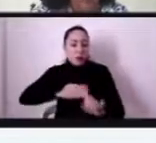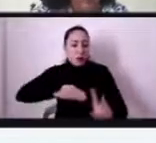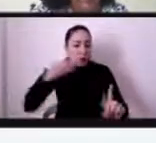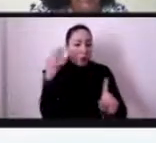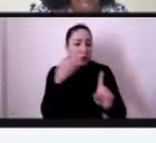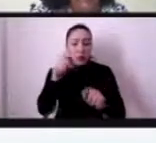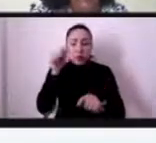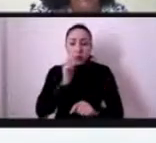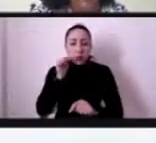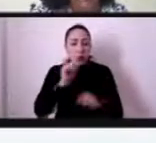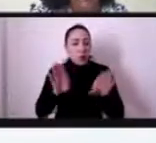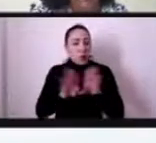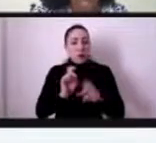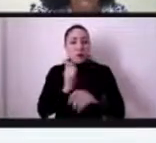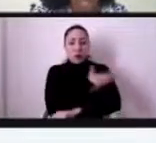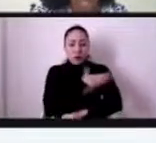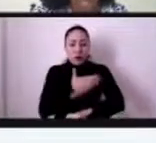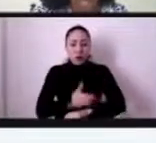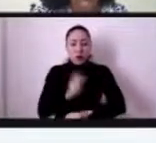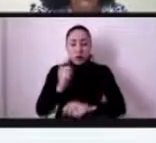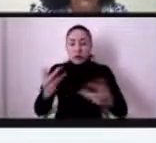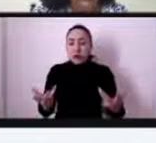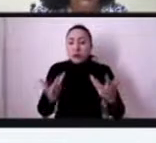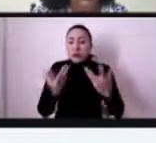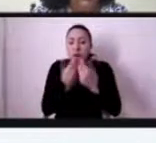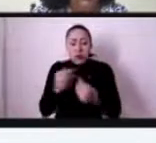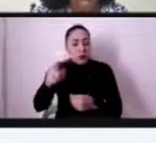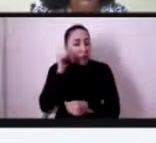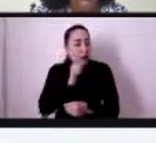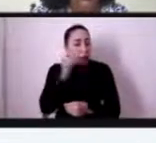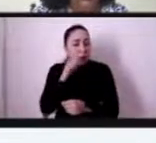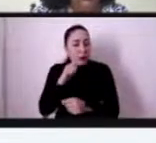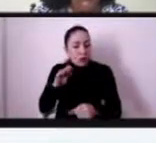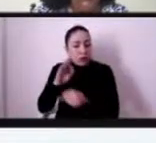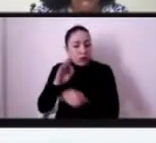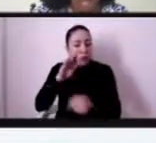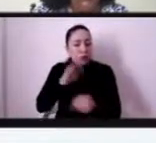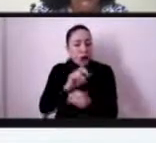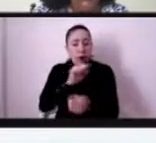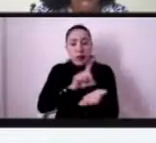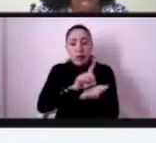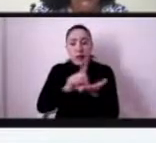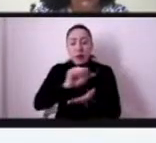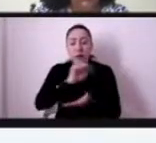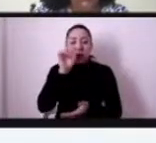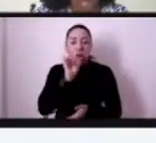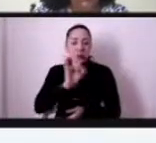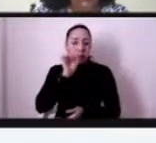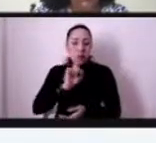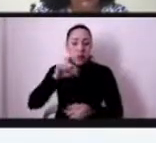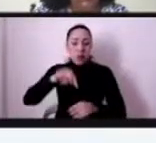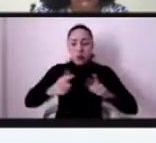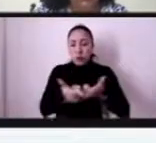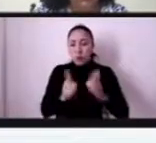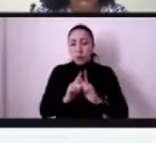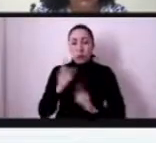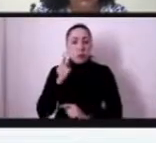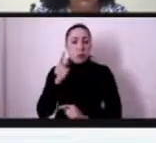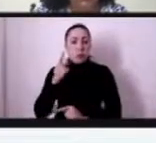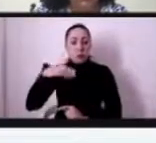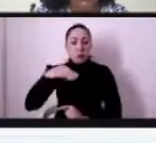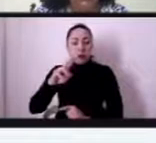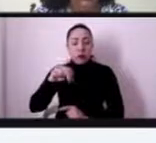de lucha excepcional en favor de los derechos de las mujeres. En el Grupo Parlamentario de Morena te deseamos mucho